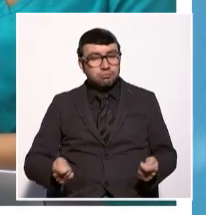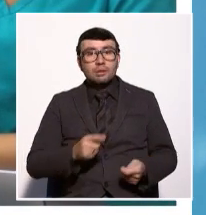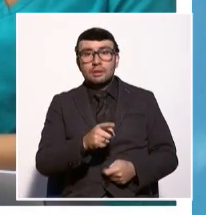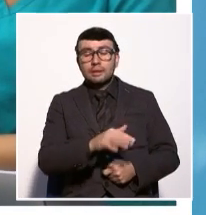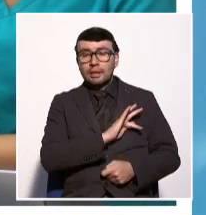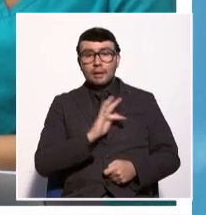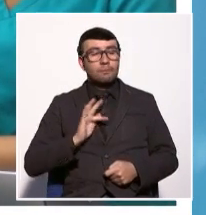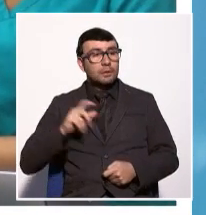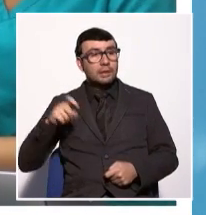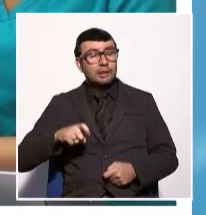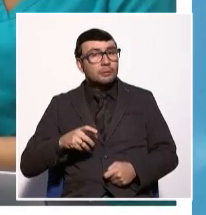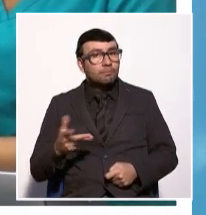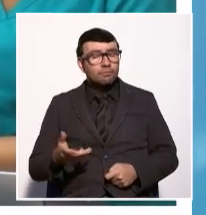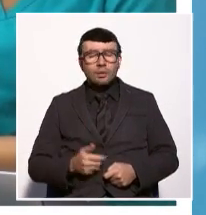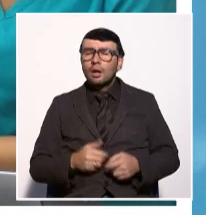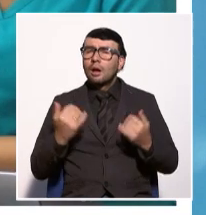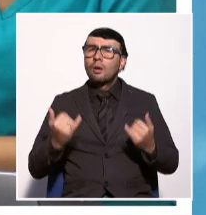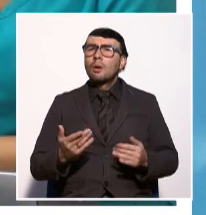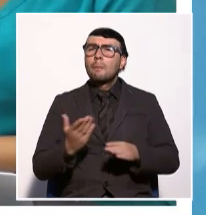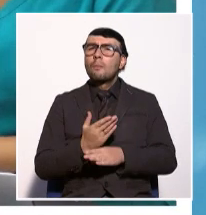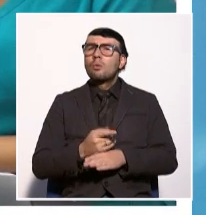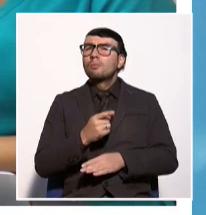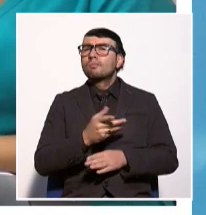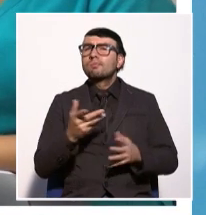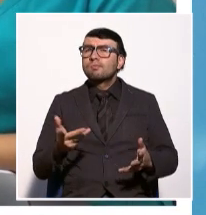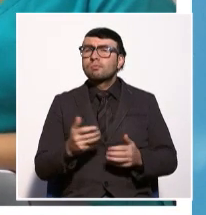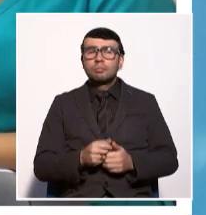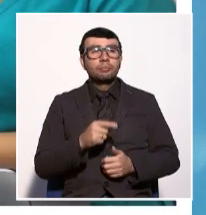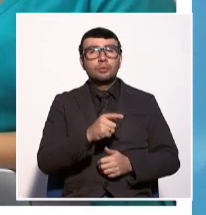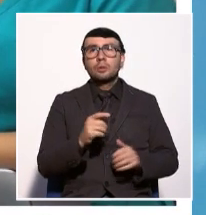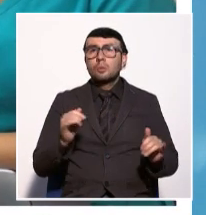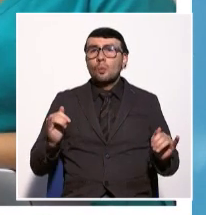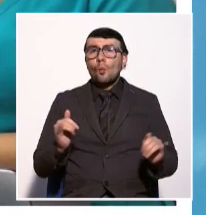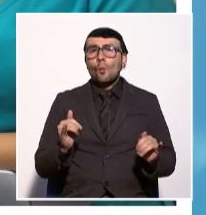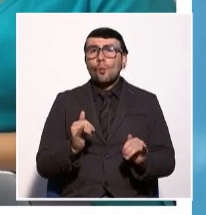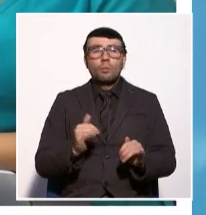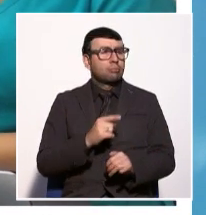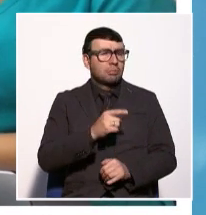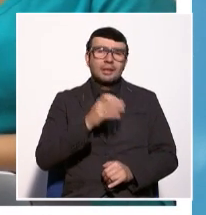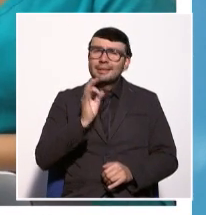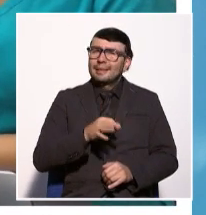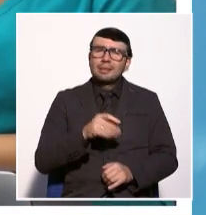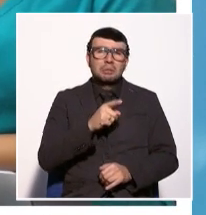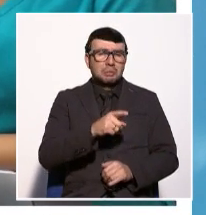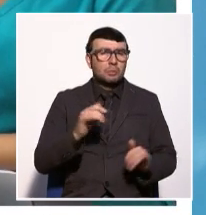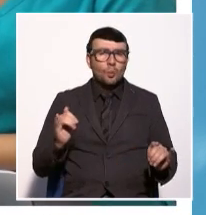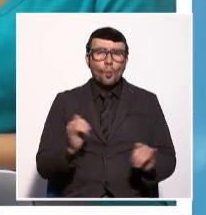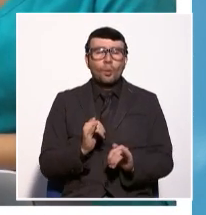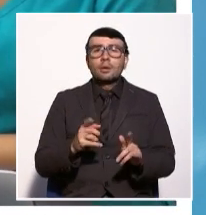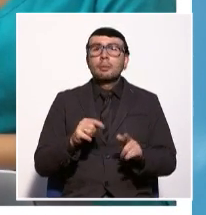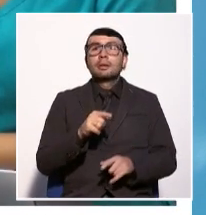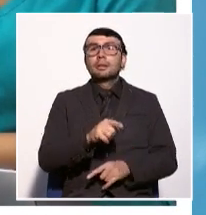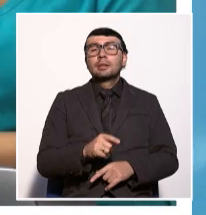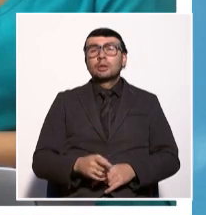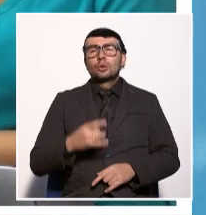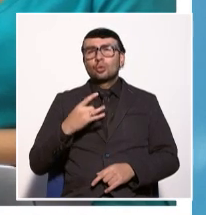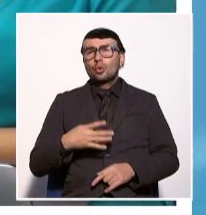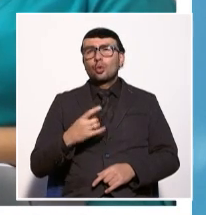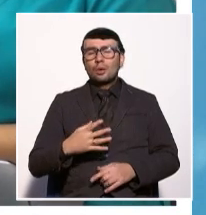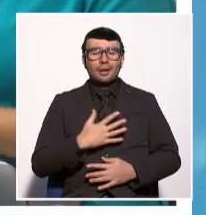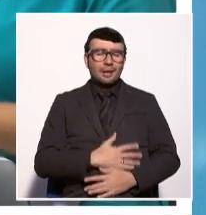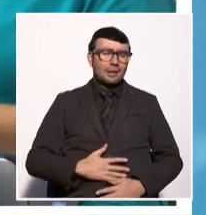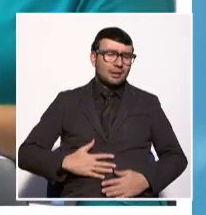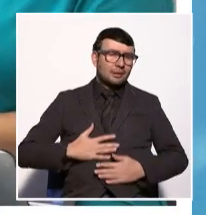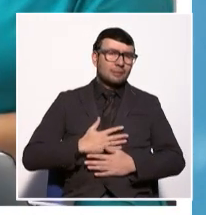ahora el problema poniendo algo de peso siempre ha sido delgado y el dolor el dolor cuesta abdominal